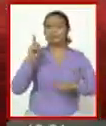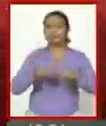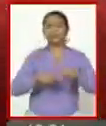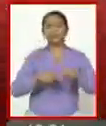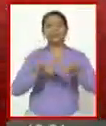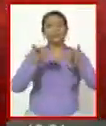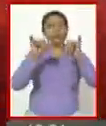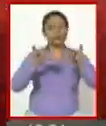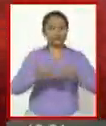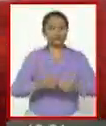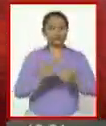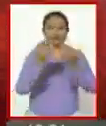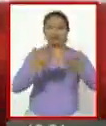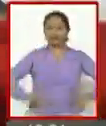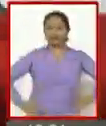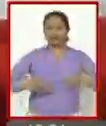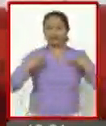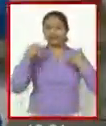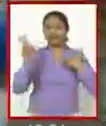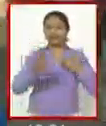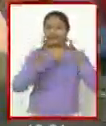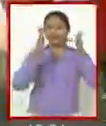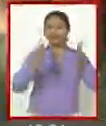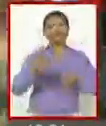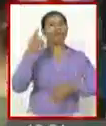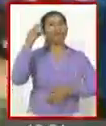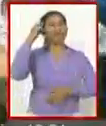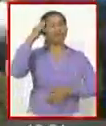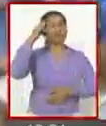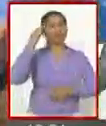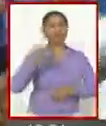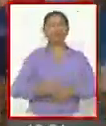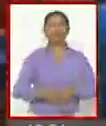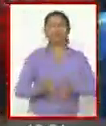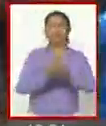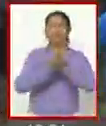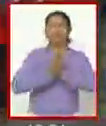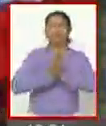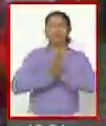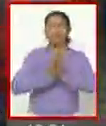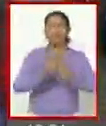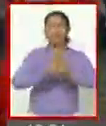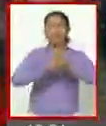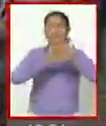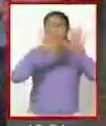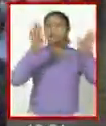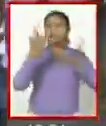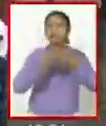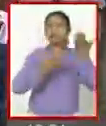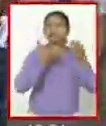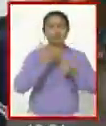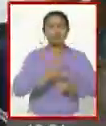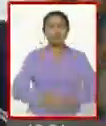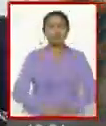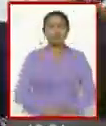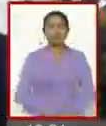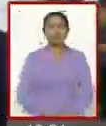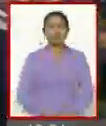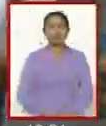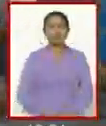quedar impune. Es la vida de un universitario y es por eso que estamos marchando pidiendo el esclarecimiento de ese hecho.